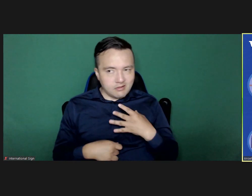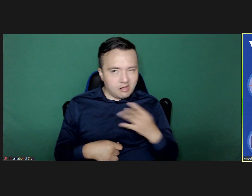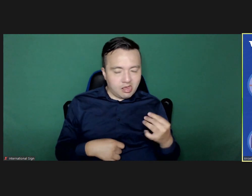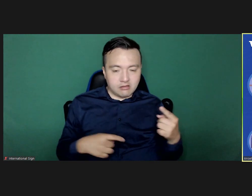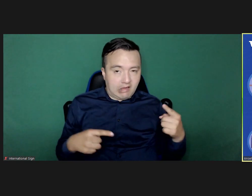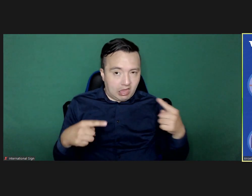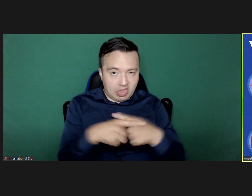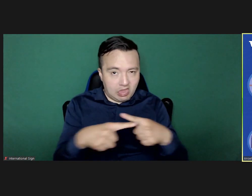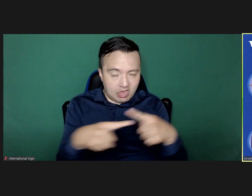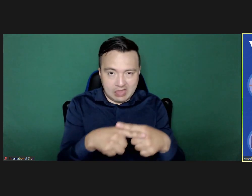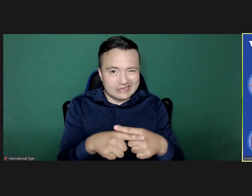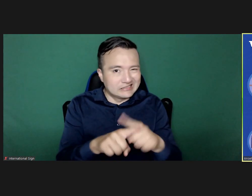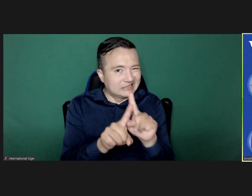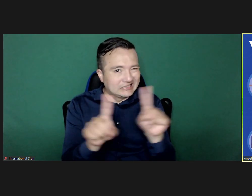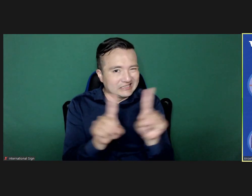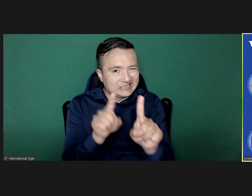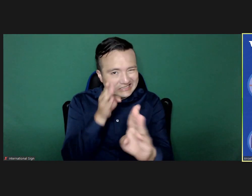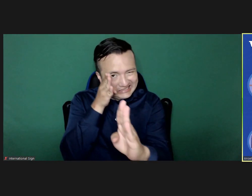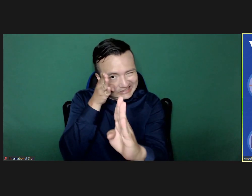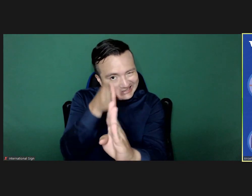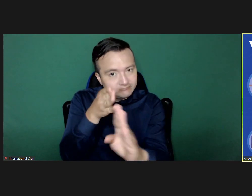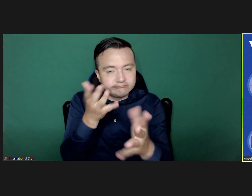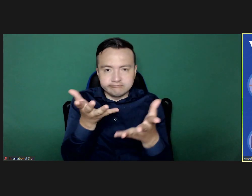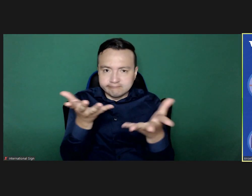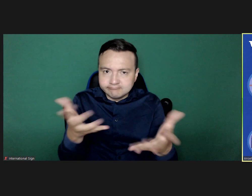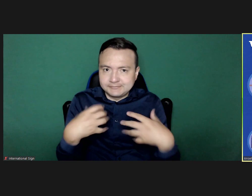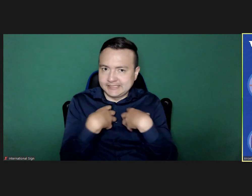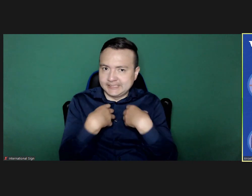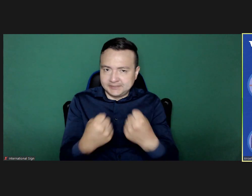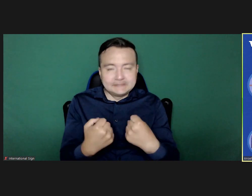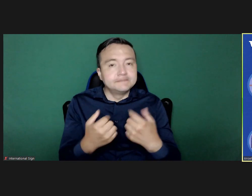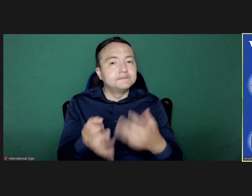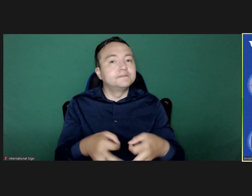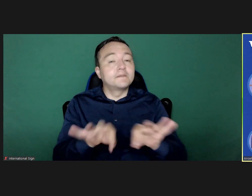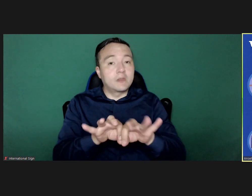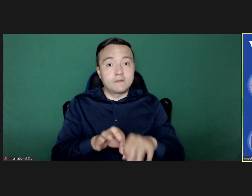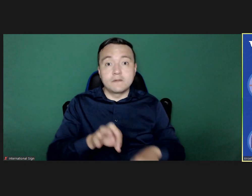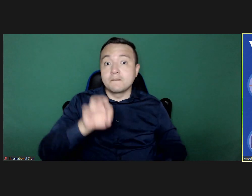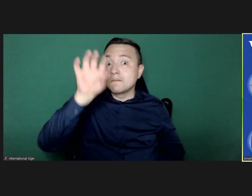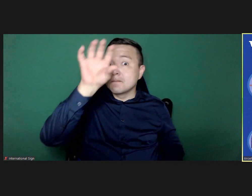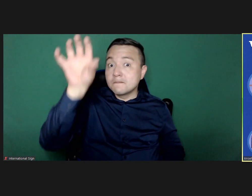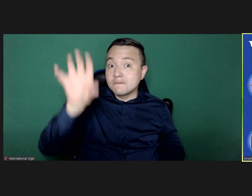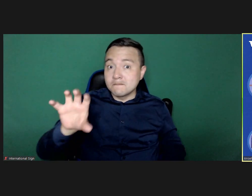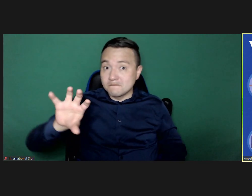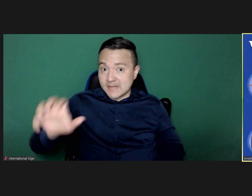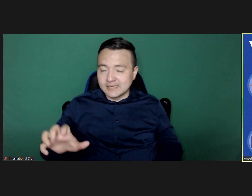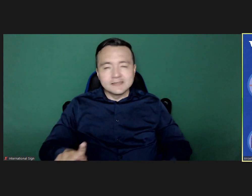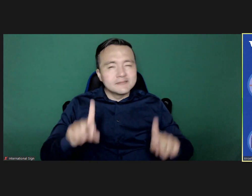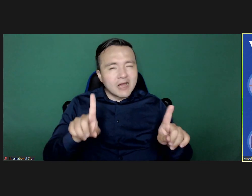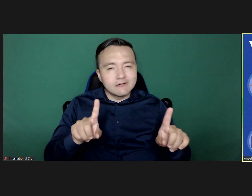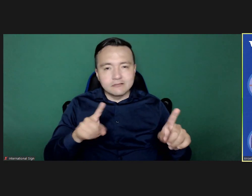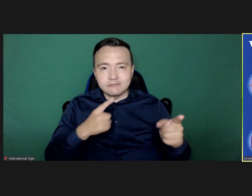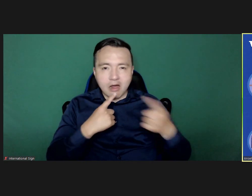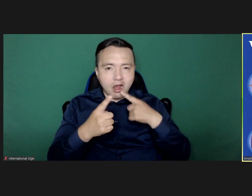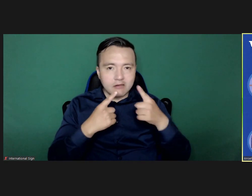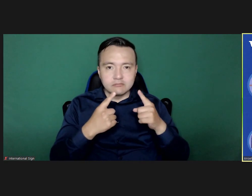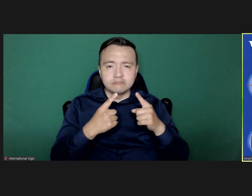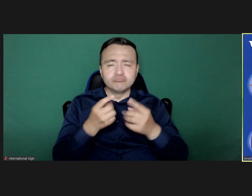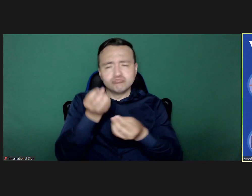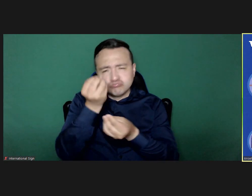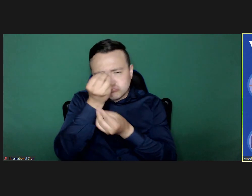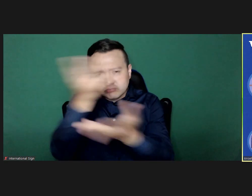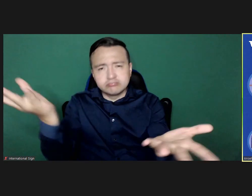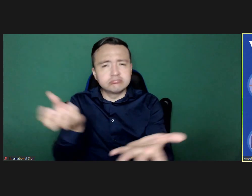es también importante para la participación a nivel de los países. Y a menudo hay mensajes mixtos cuando los gobiernos y los ministros, por una